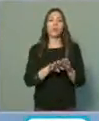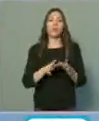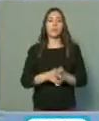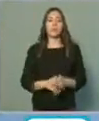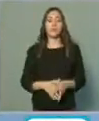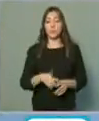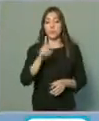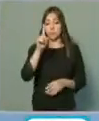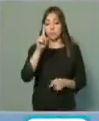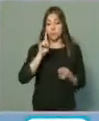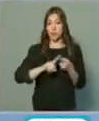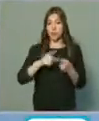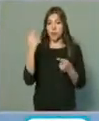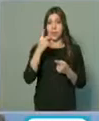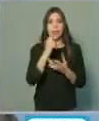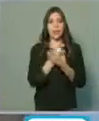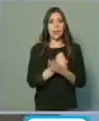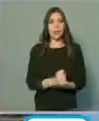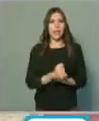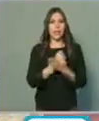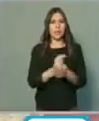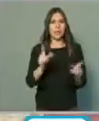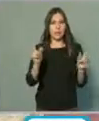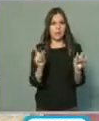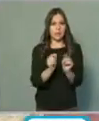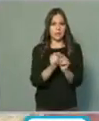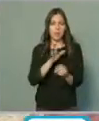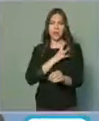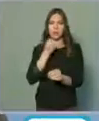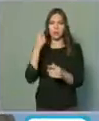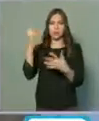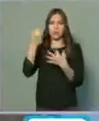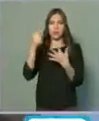poder ir a terapia breve. Hay varias herramientas de terapia